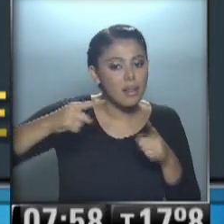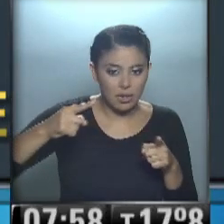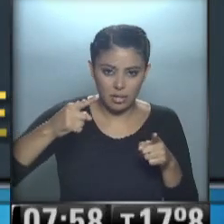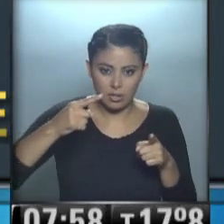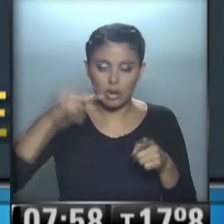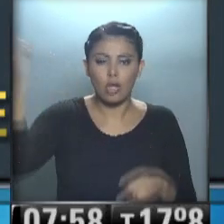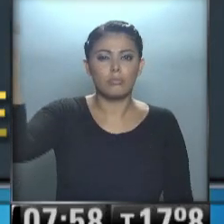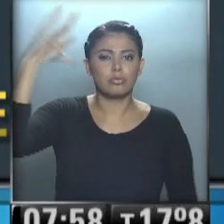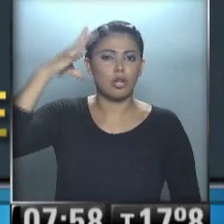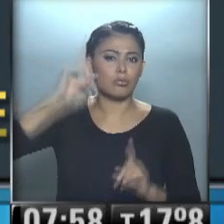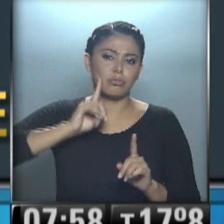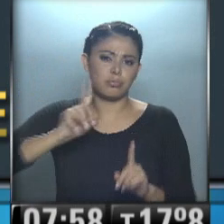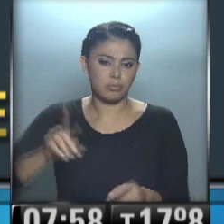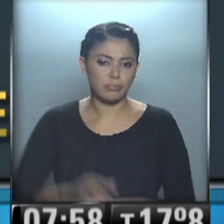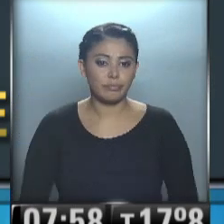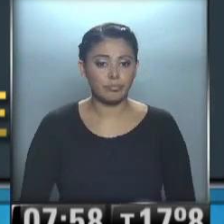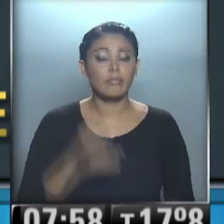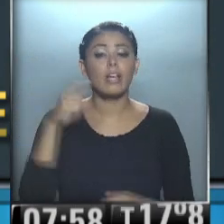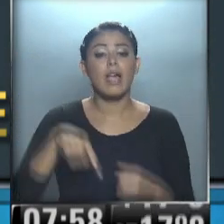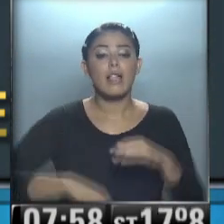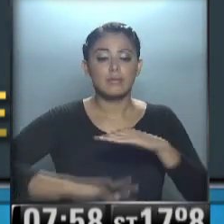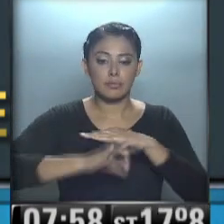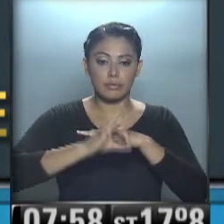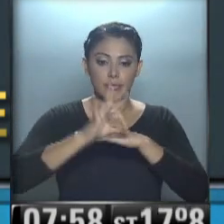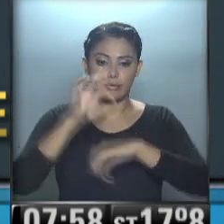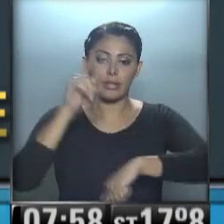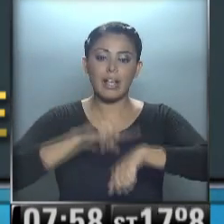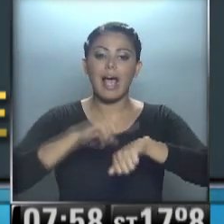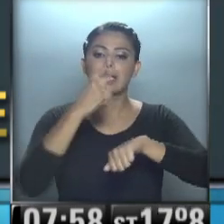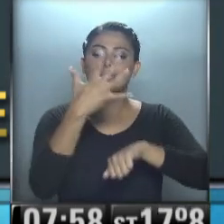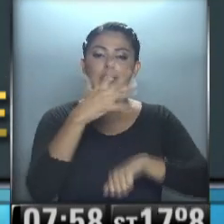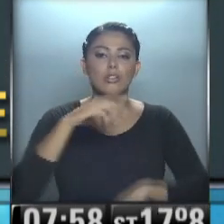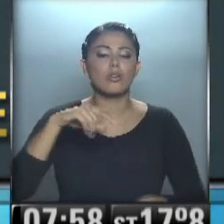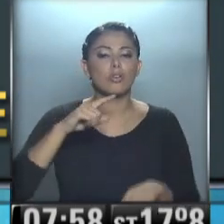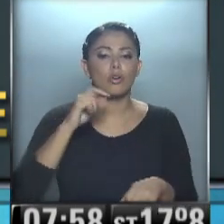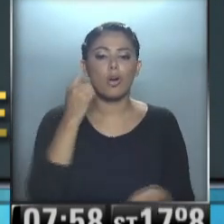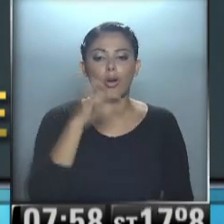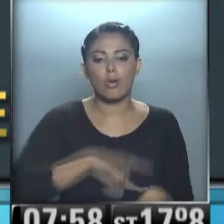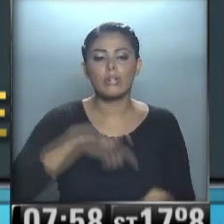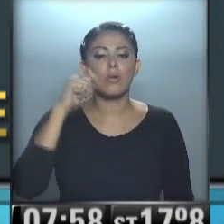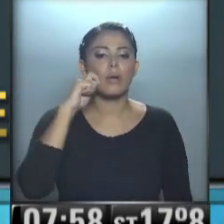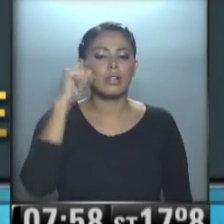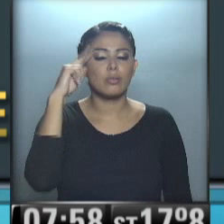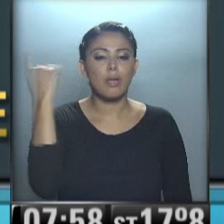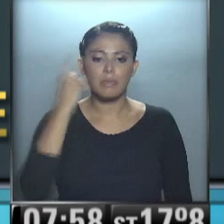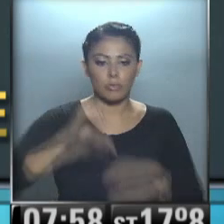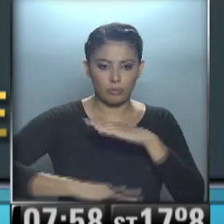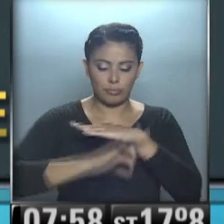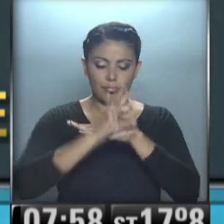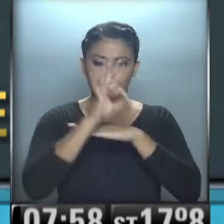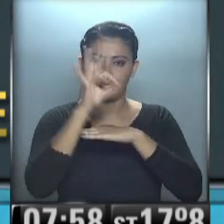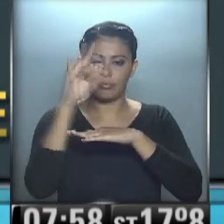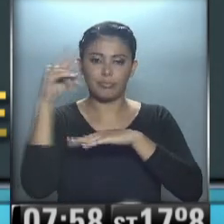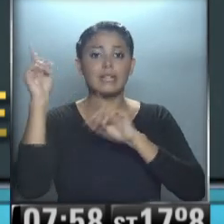de radiación solar. Lo tenemos sobre el cielo a las 5:49 y se va a dormir casi